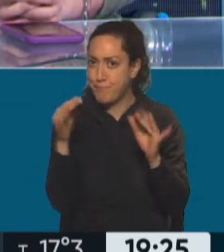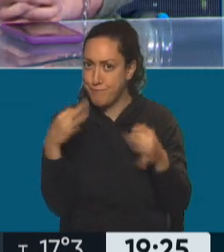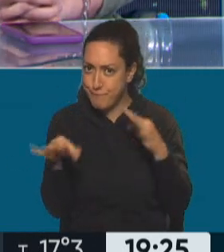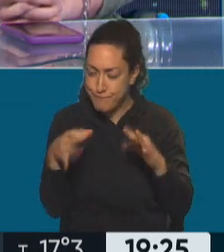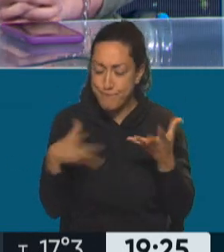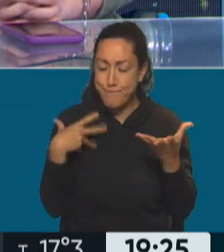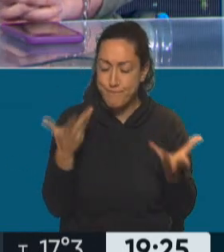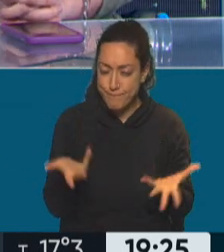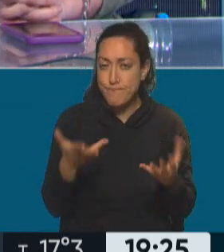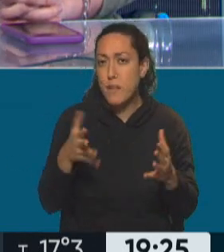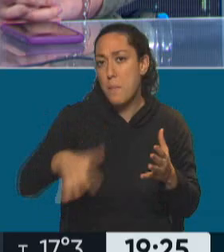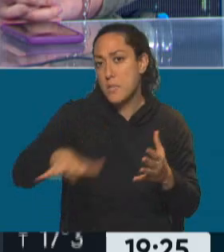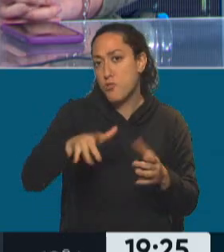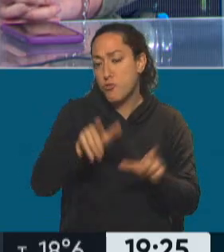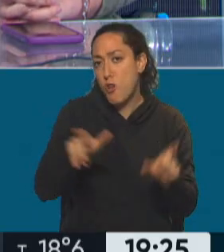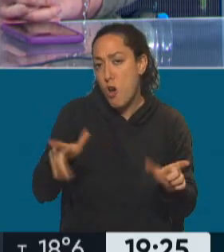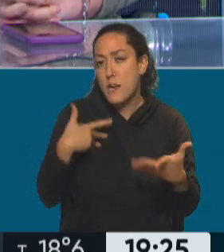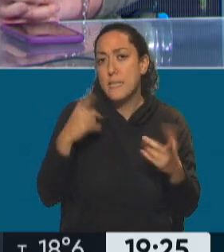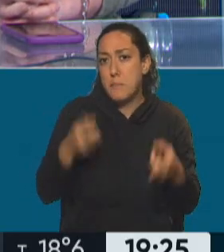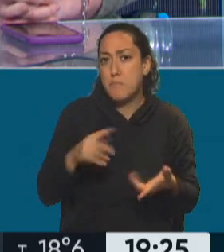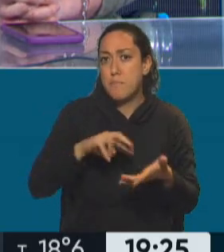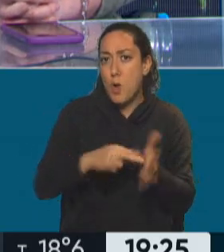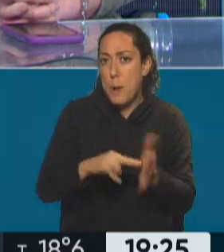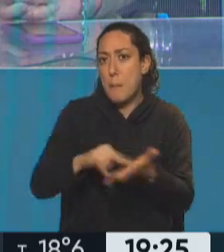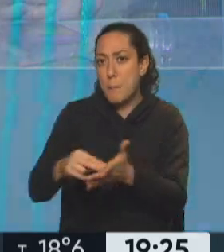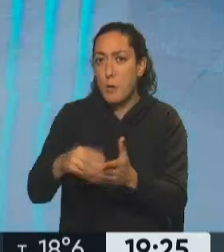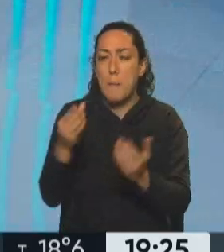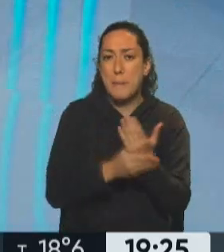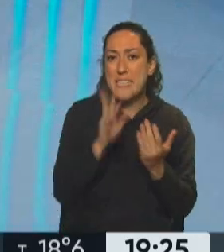para gran parte de la población y muchos nudos por desatar para la flamante ministra.